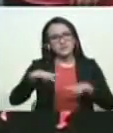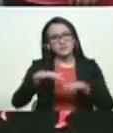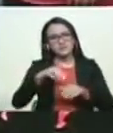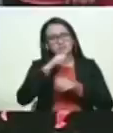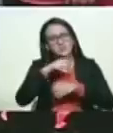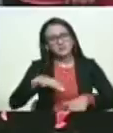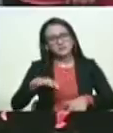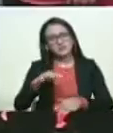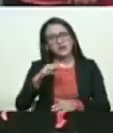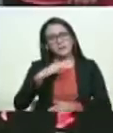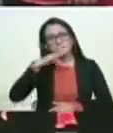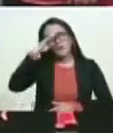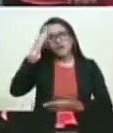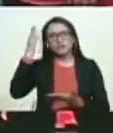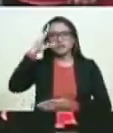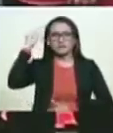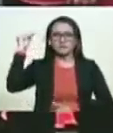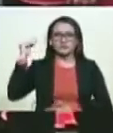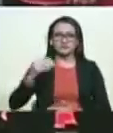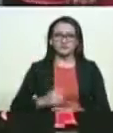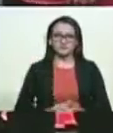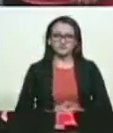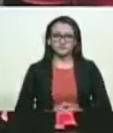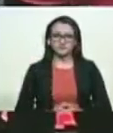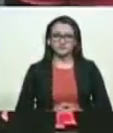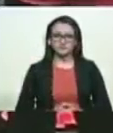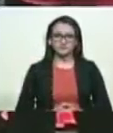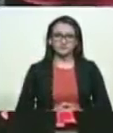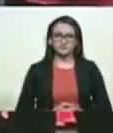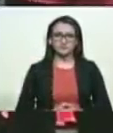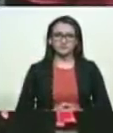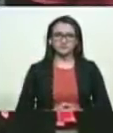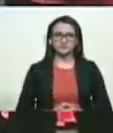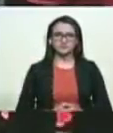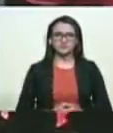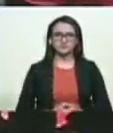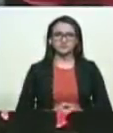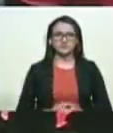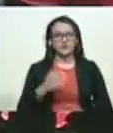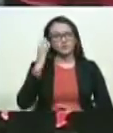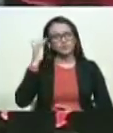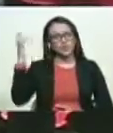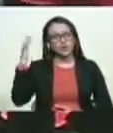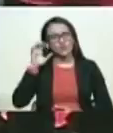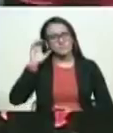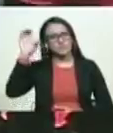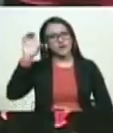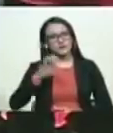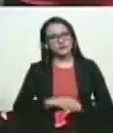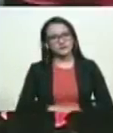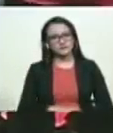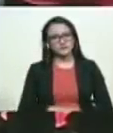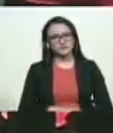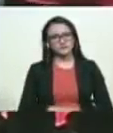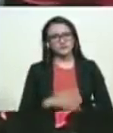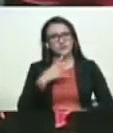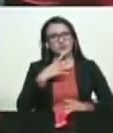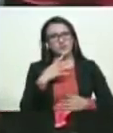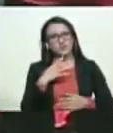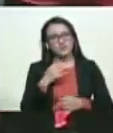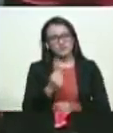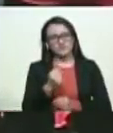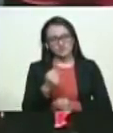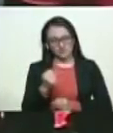creador creo una patria bendita sueño con ella creo una patria